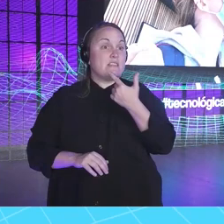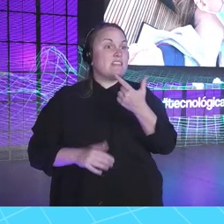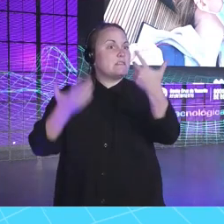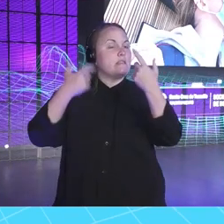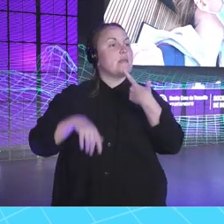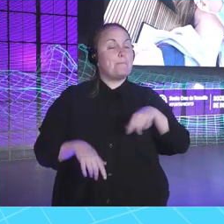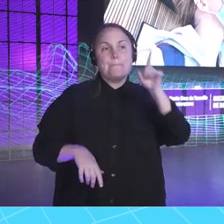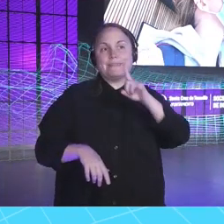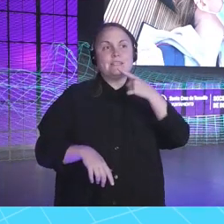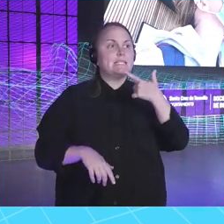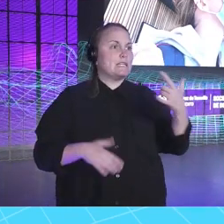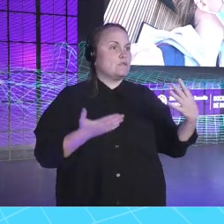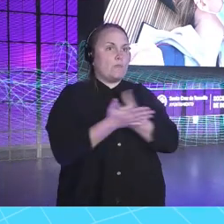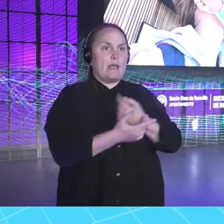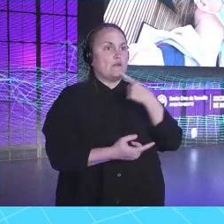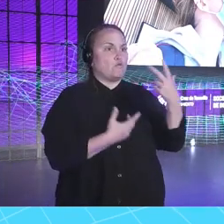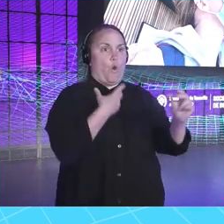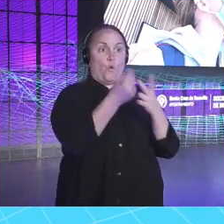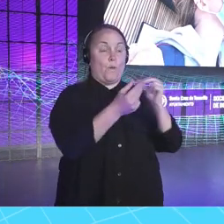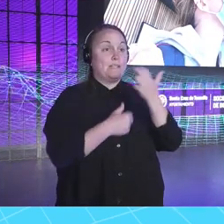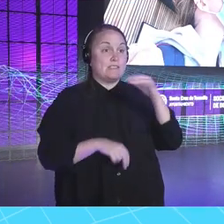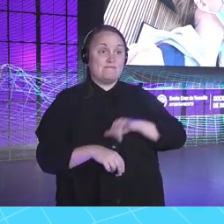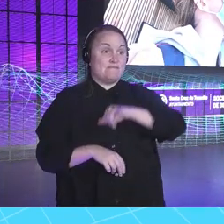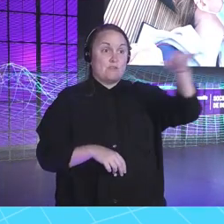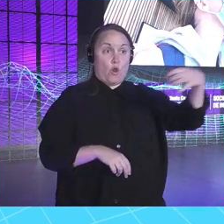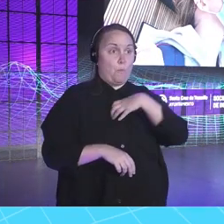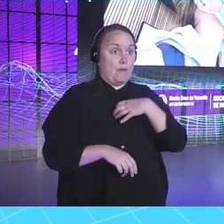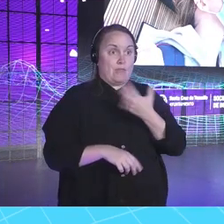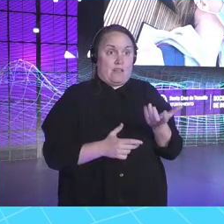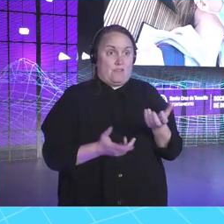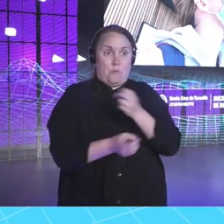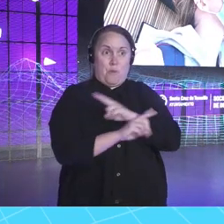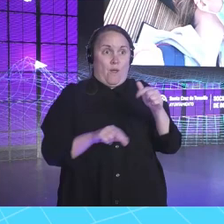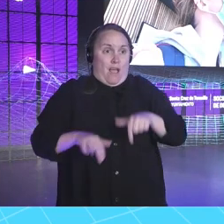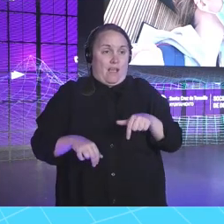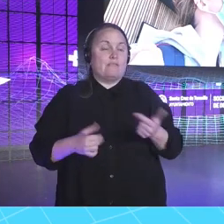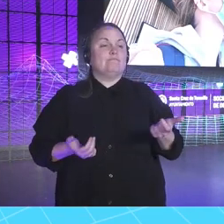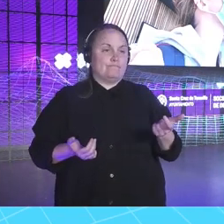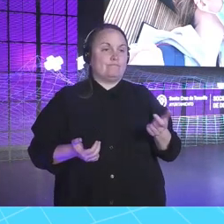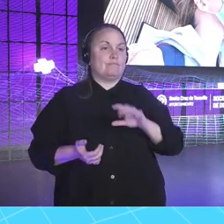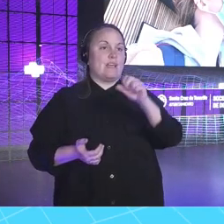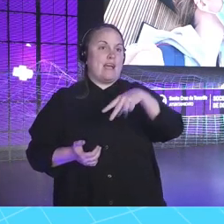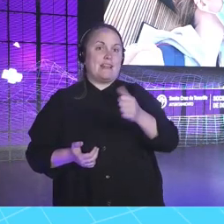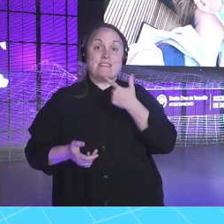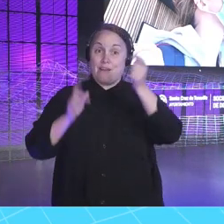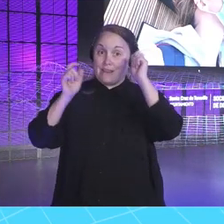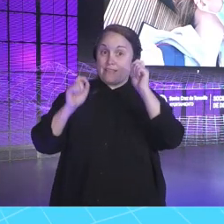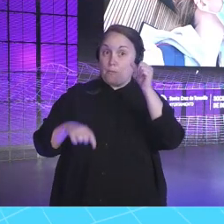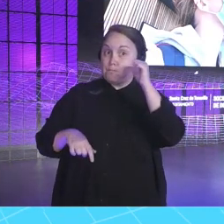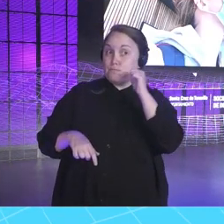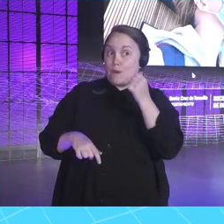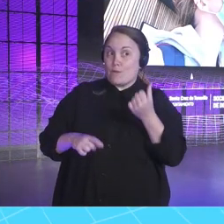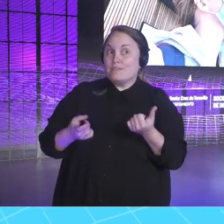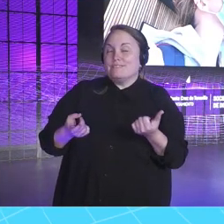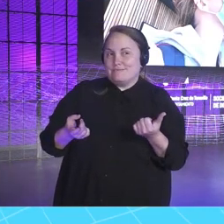os preguntan de dejarlo todo porque si no si no podéis volar es peor estar aquí que en vuestra casa y han entrado en el avión Uy Felicidades de cuánto estás